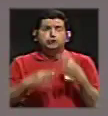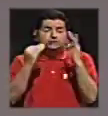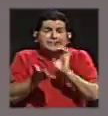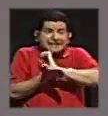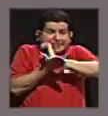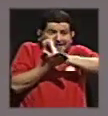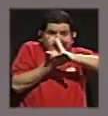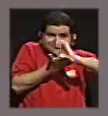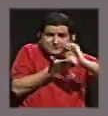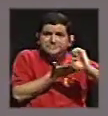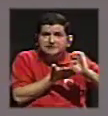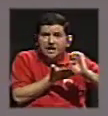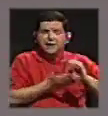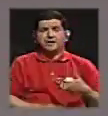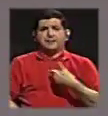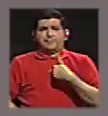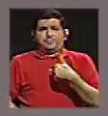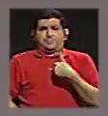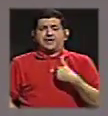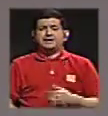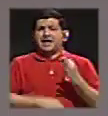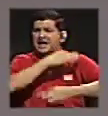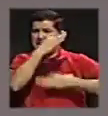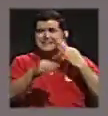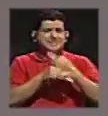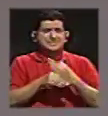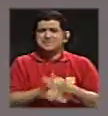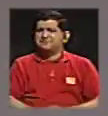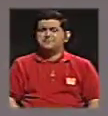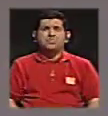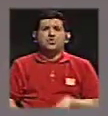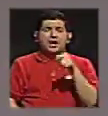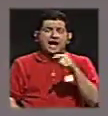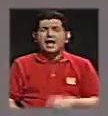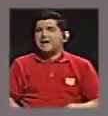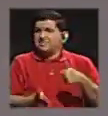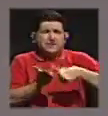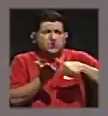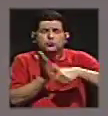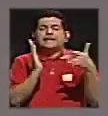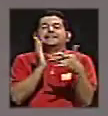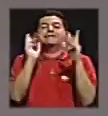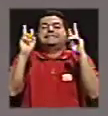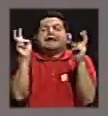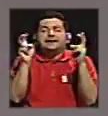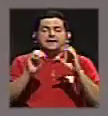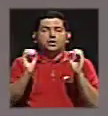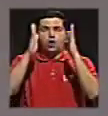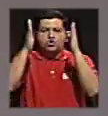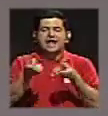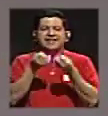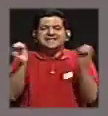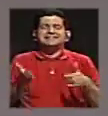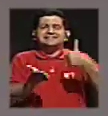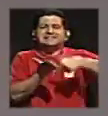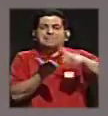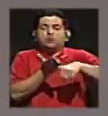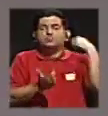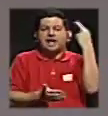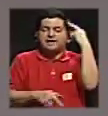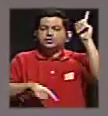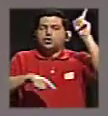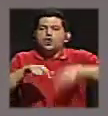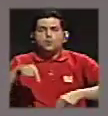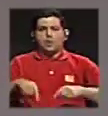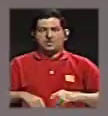impedir que haya ninguna clase de abstencionismo técnico en Costa Rica es decir que nadie se quede sin votar porque no